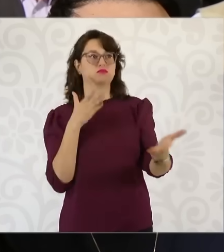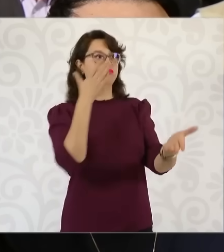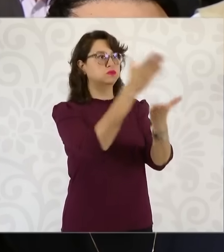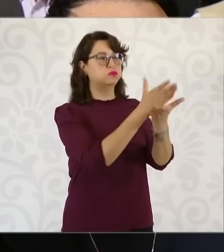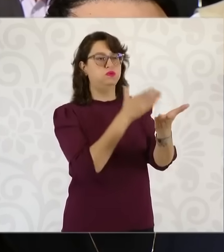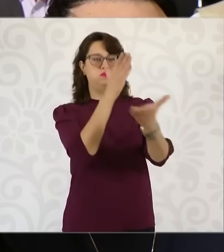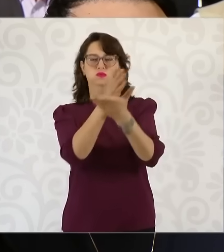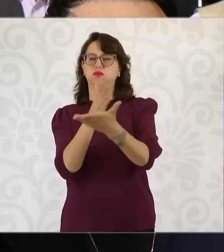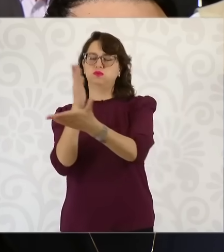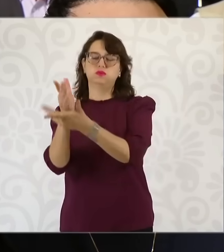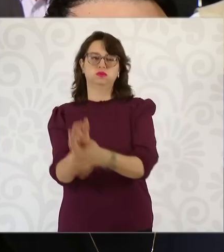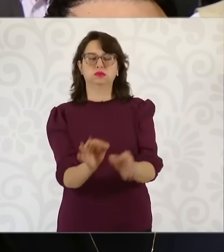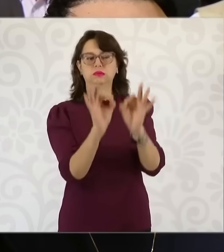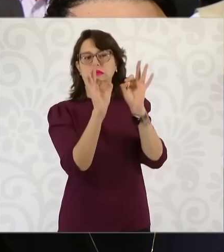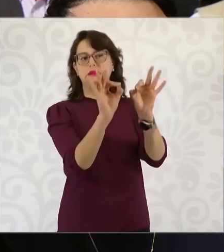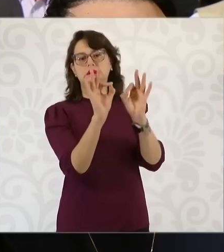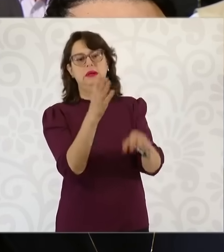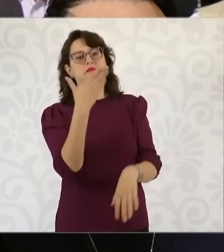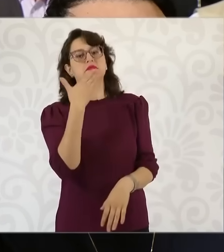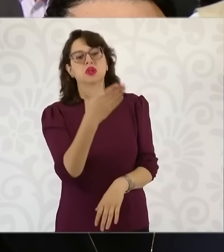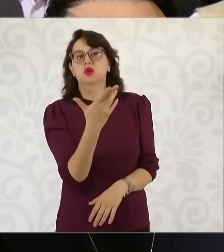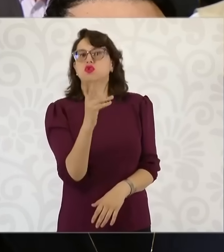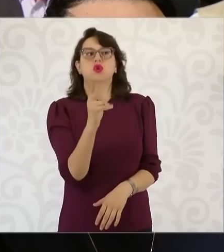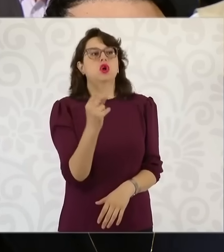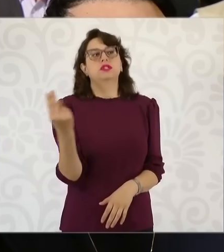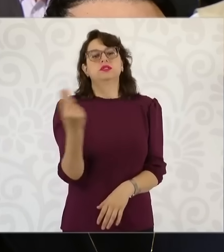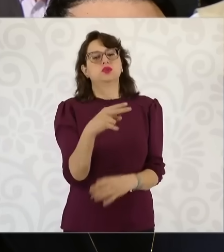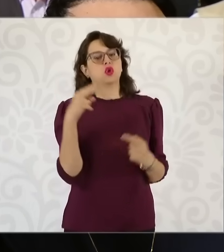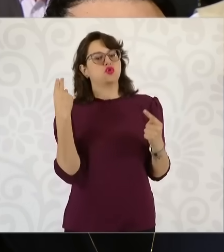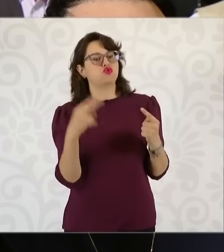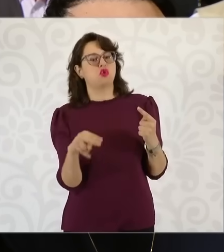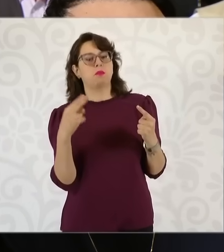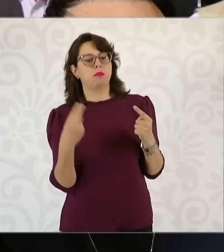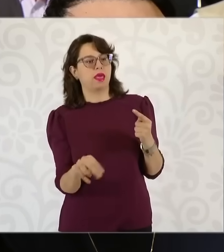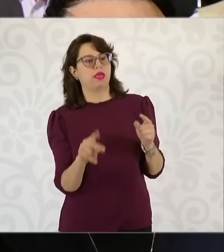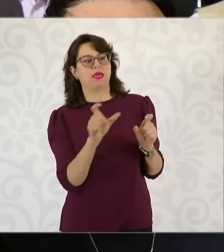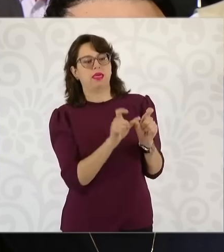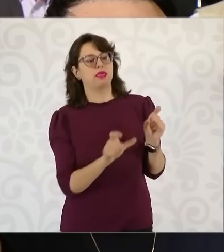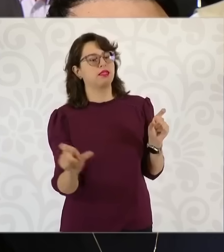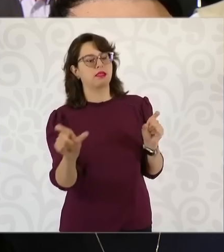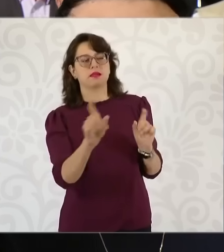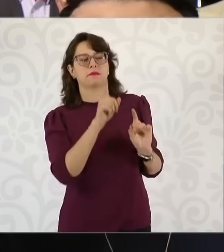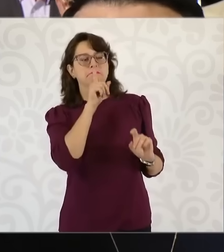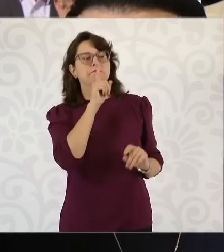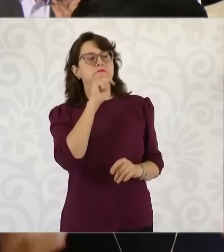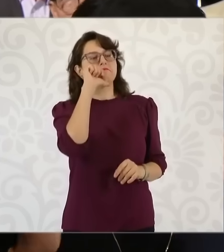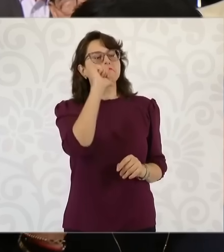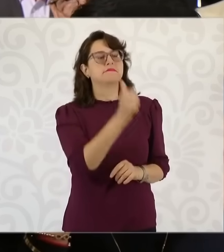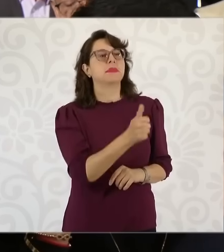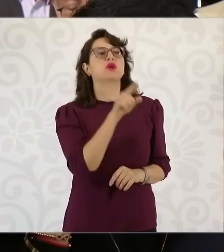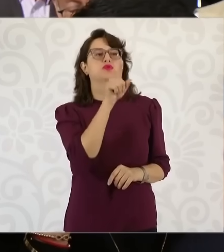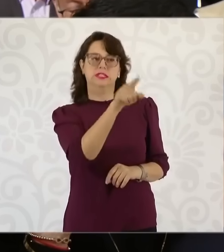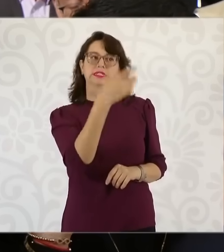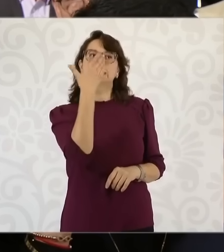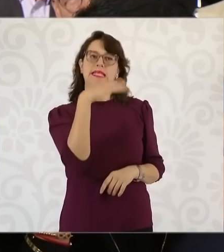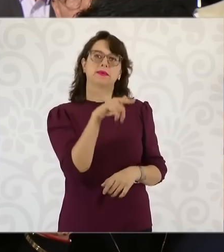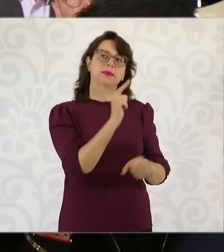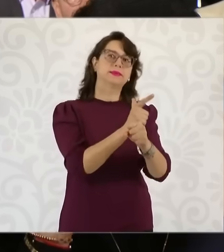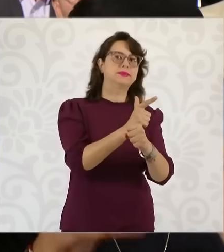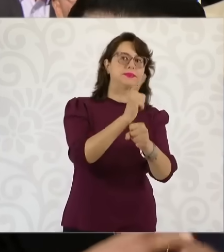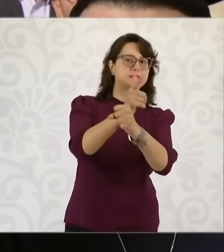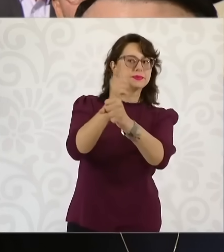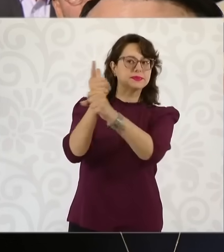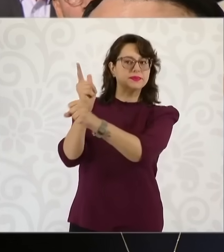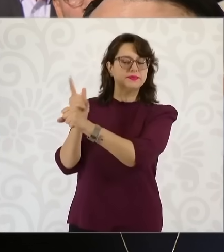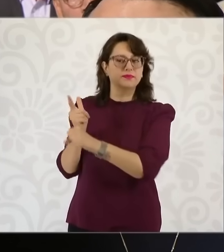es necesario decir nombres y apellidos. Usted se da cuenta quién es la persona que está ahí, quiénes son los servidores o los políticos que apoyan